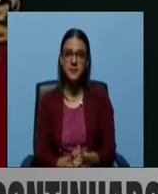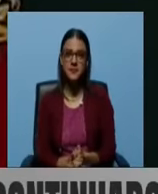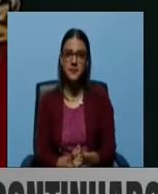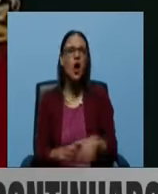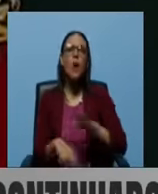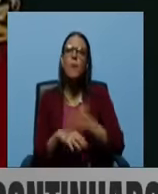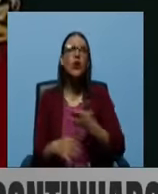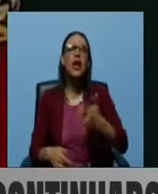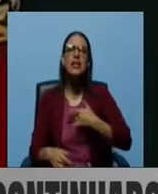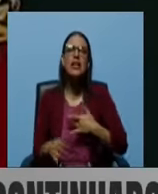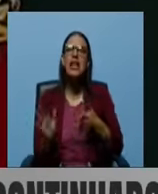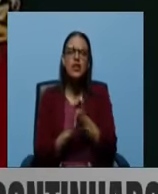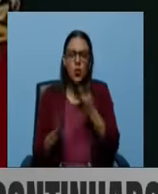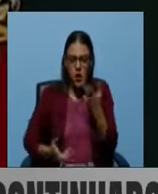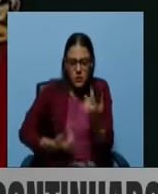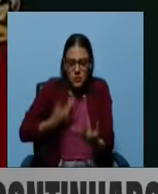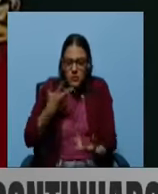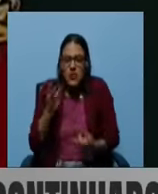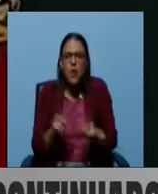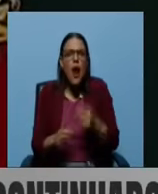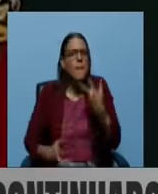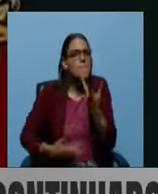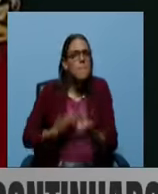Porque es una cosa de vocación.